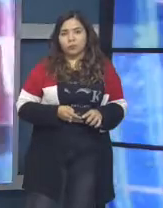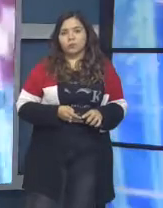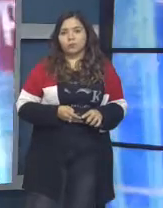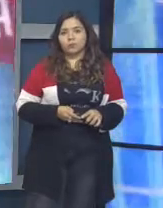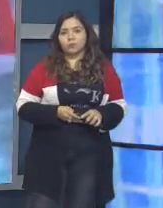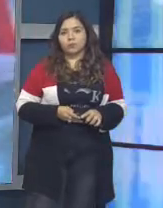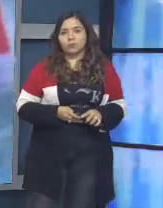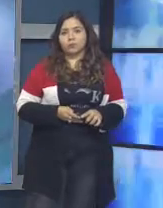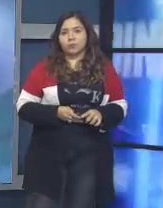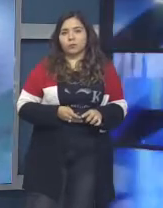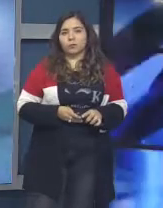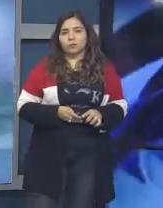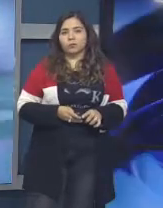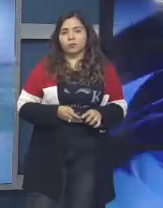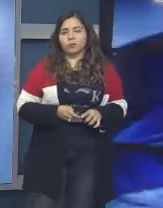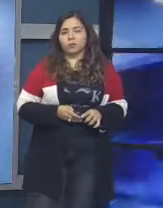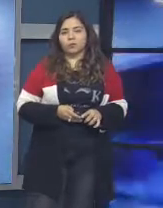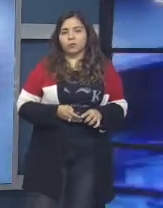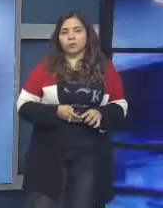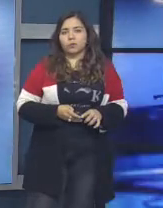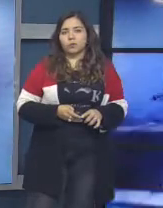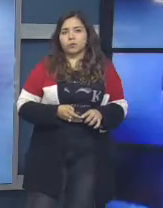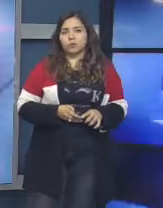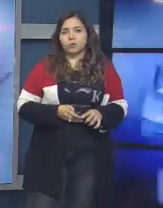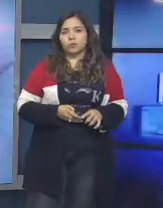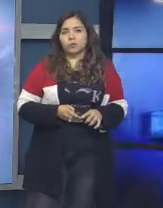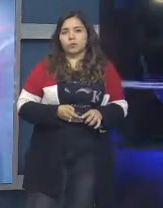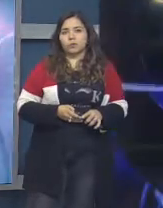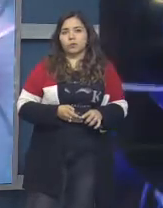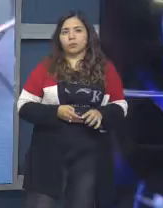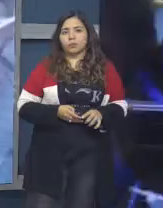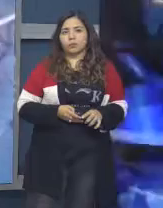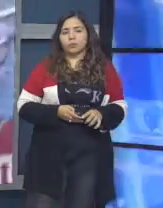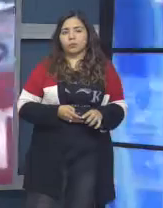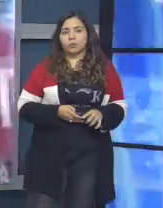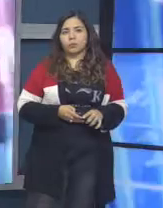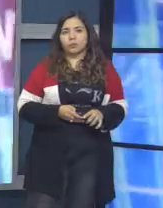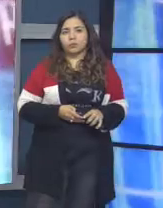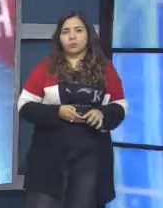50%, si va a poder dar el servicio de desayuno o no,